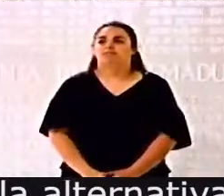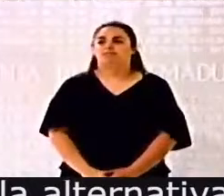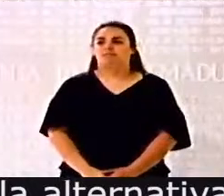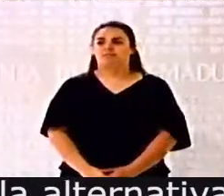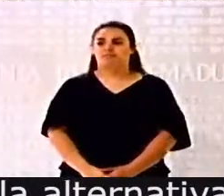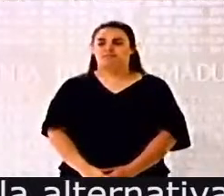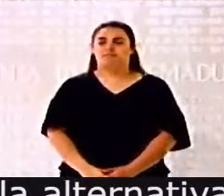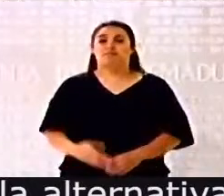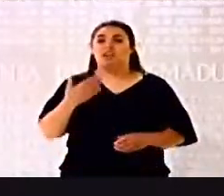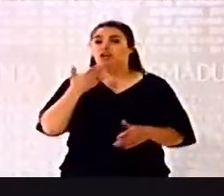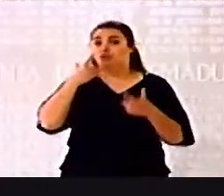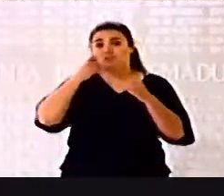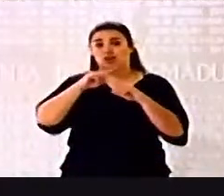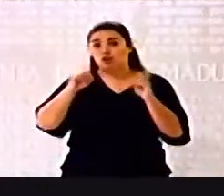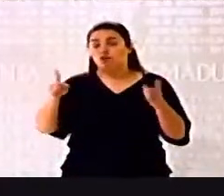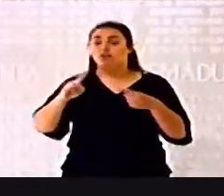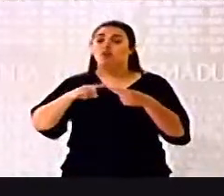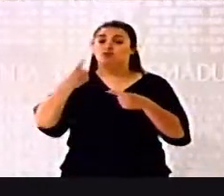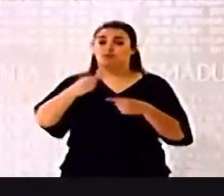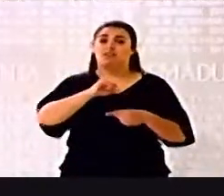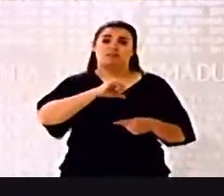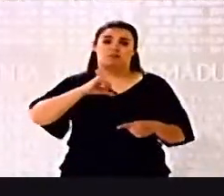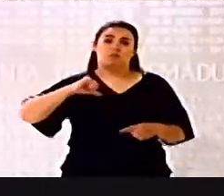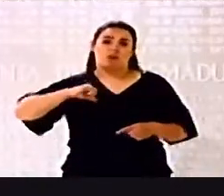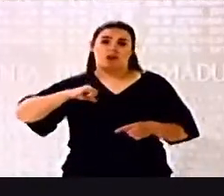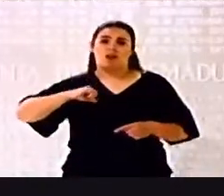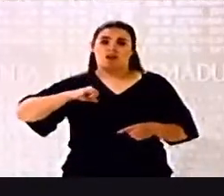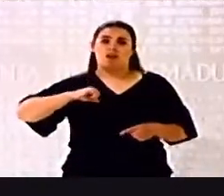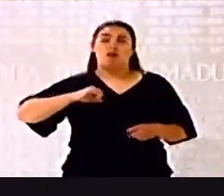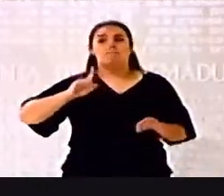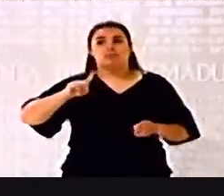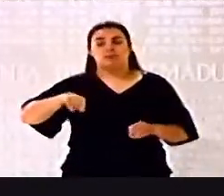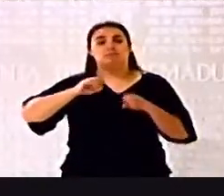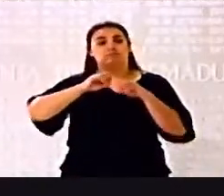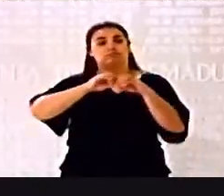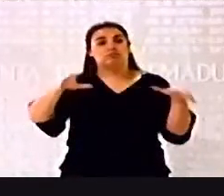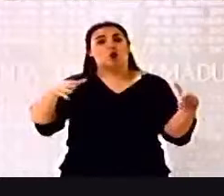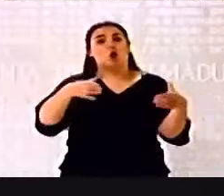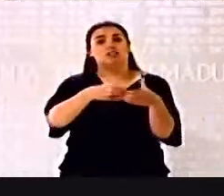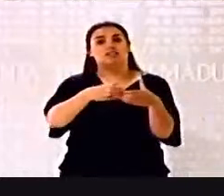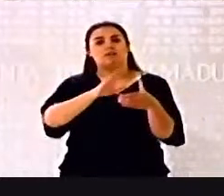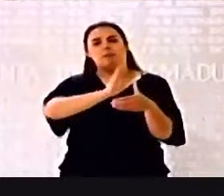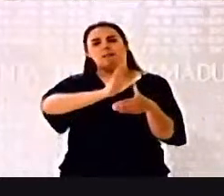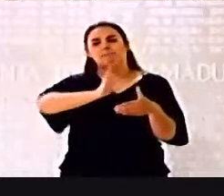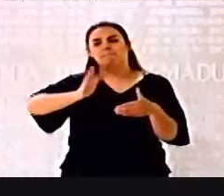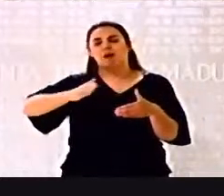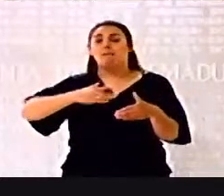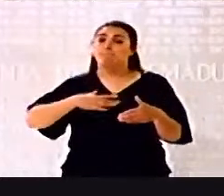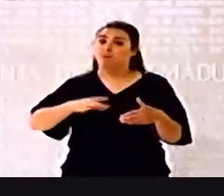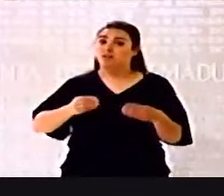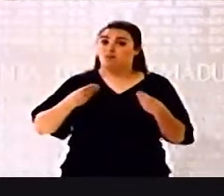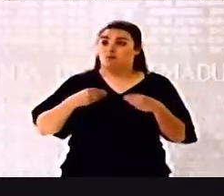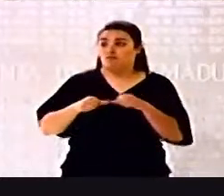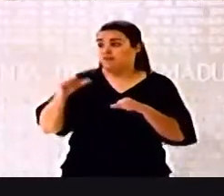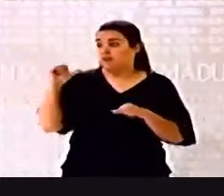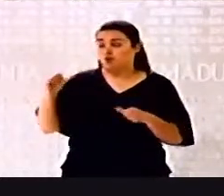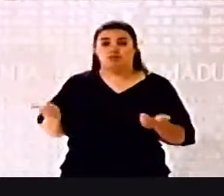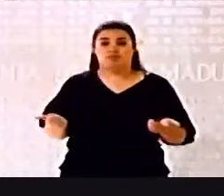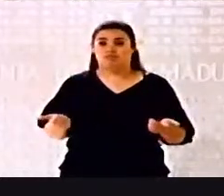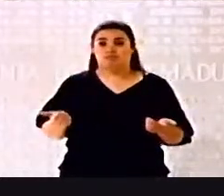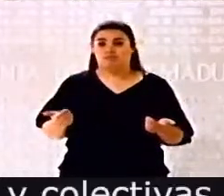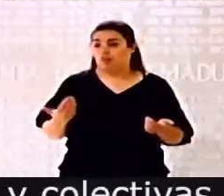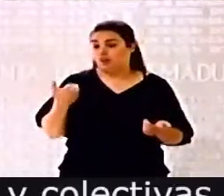Y el ocio insano tiene consecuencias individuales, pero tiene muchas consecuencias colectivas que hemos vivido y que tenemos